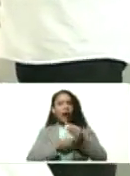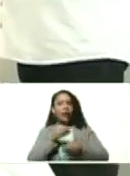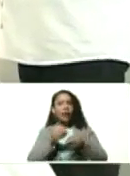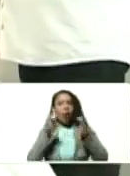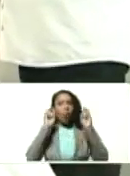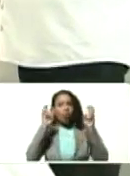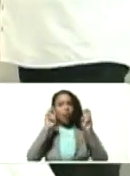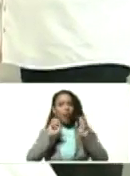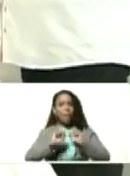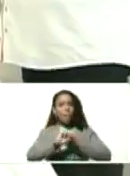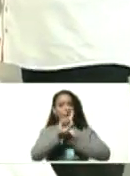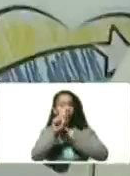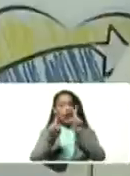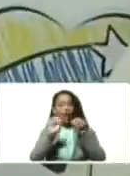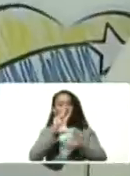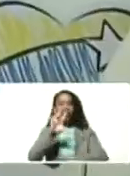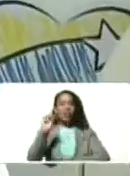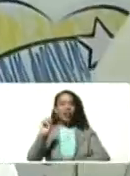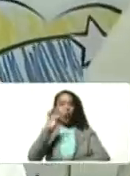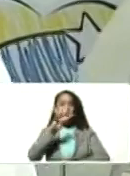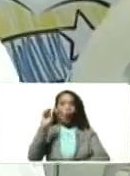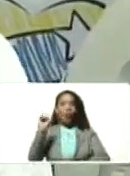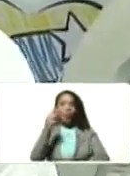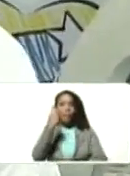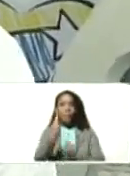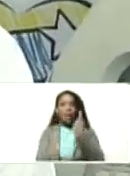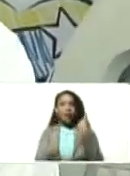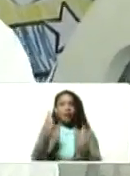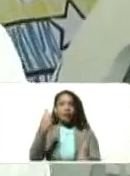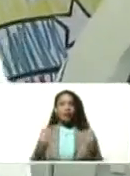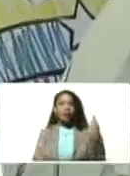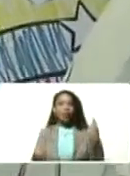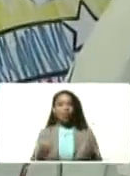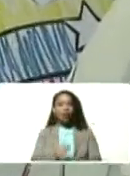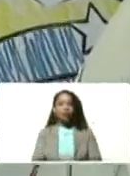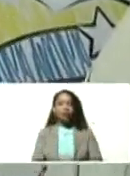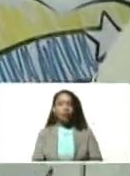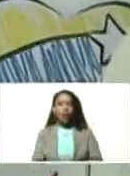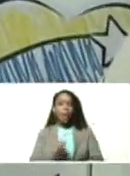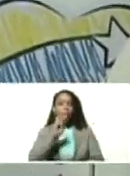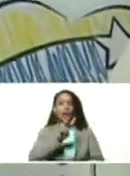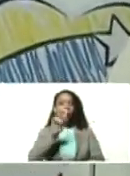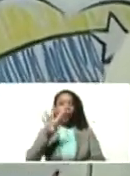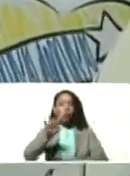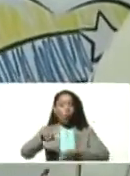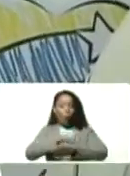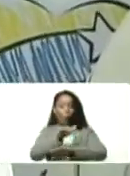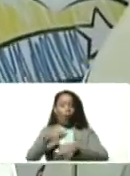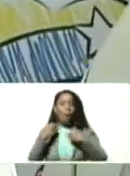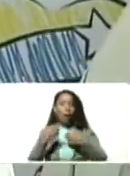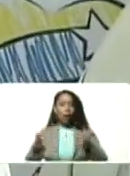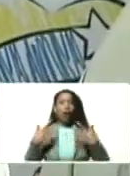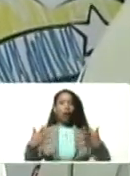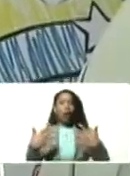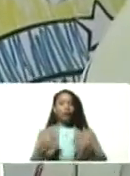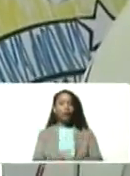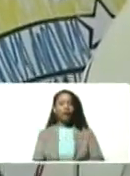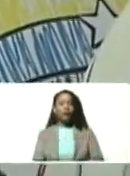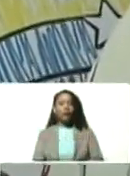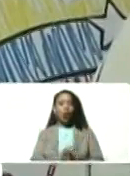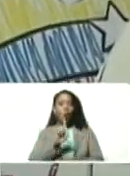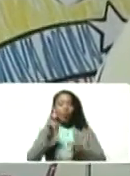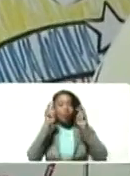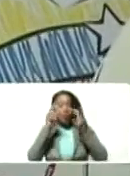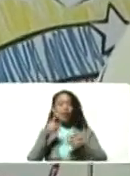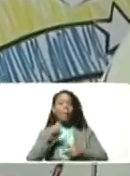área de consulta de 30, 40 pacientes y 24 horas para urgencia. O sea, en un área de